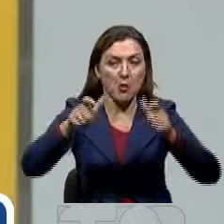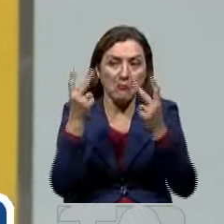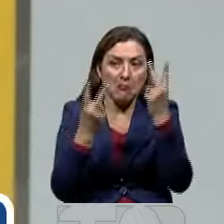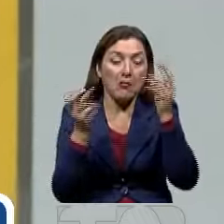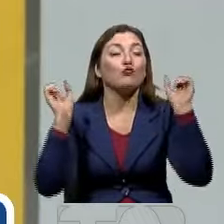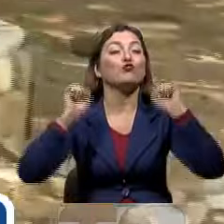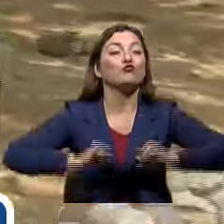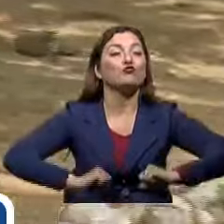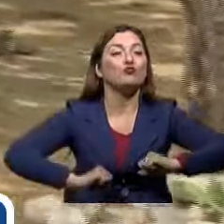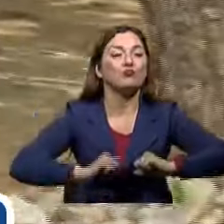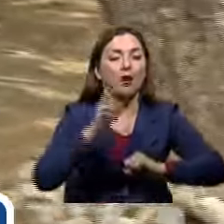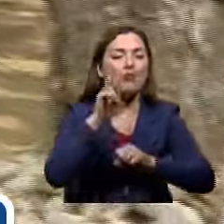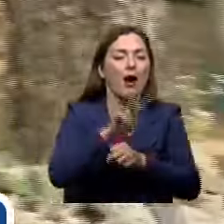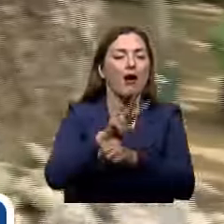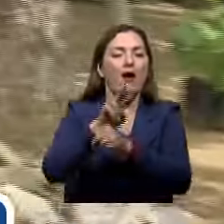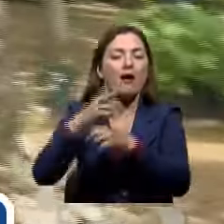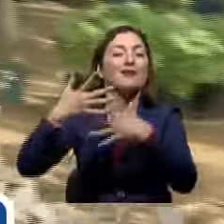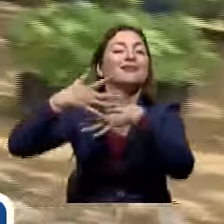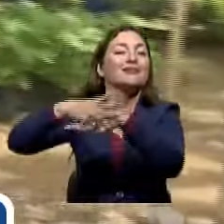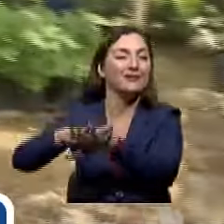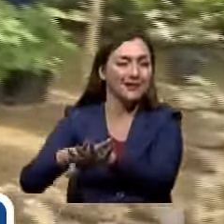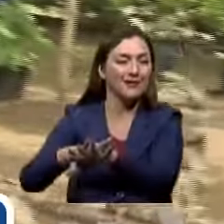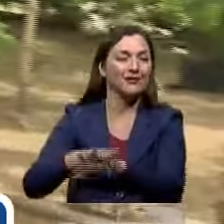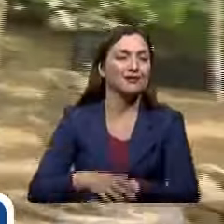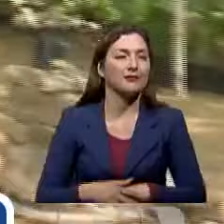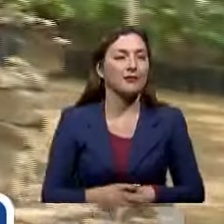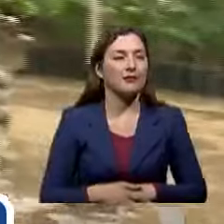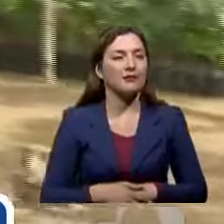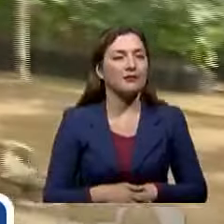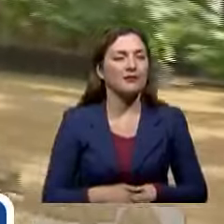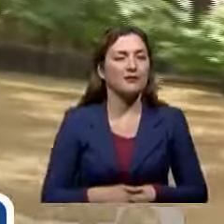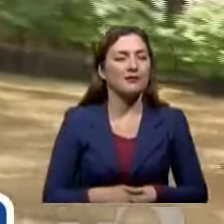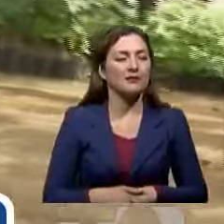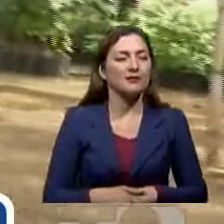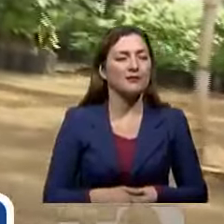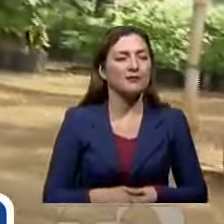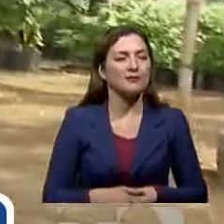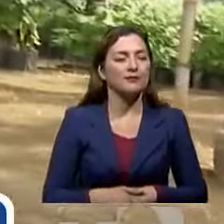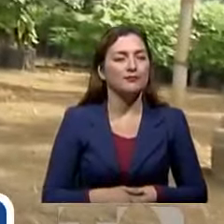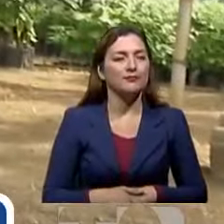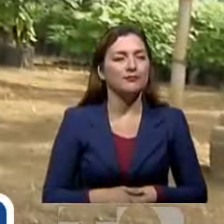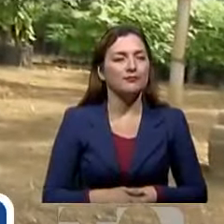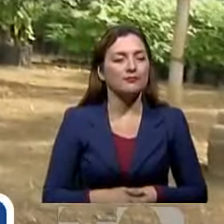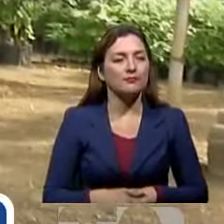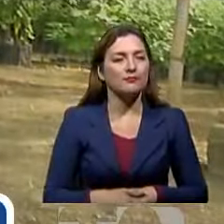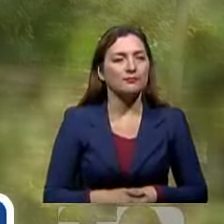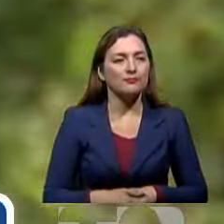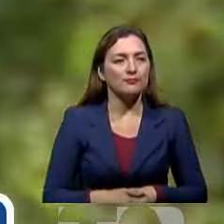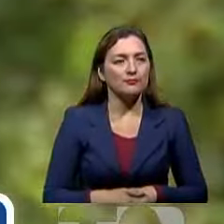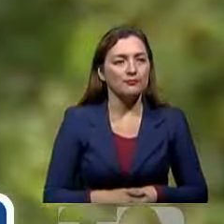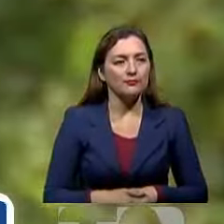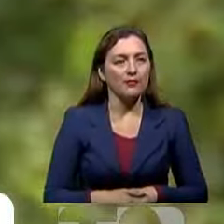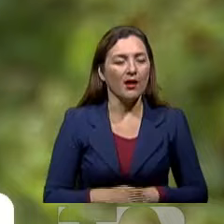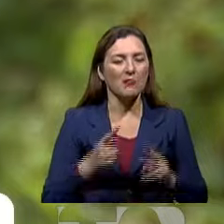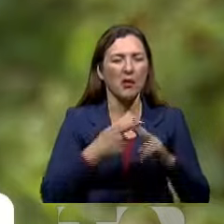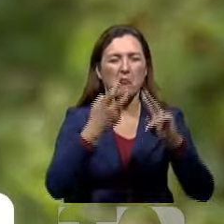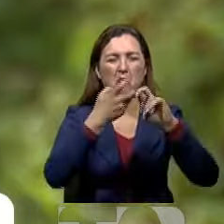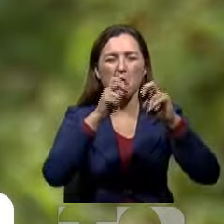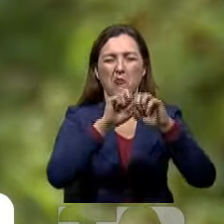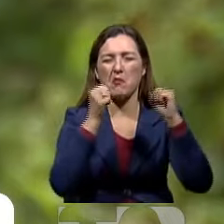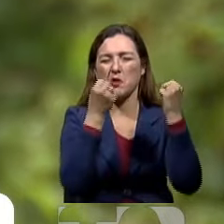visitar bajo la supervisión de integrantes de este campus. Bueno, a raíz de la problemática social que hubo en el país,